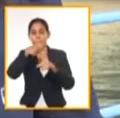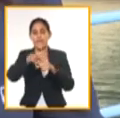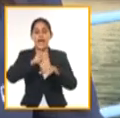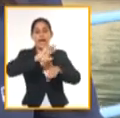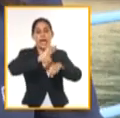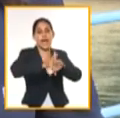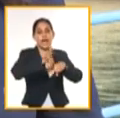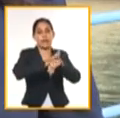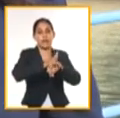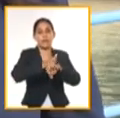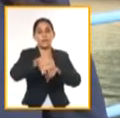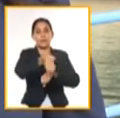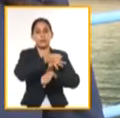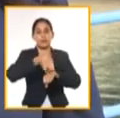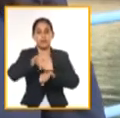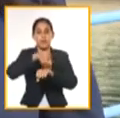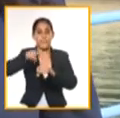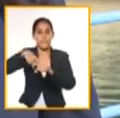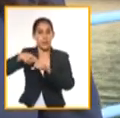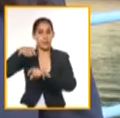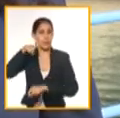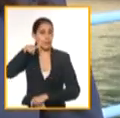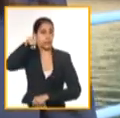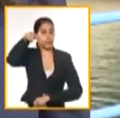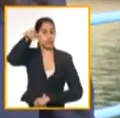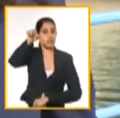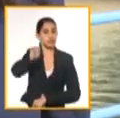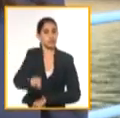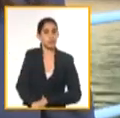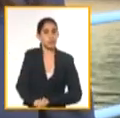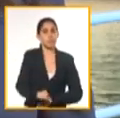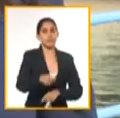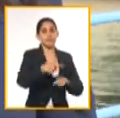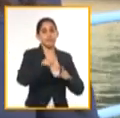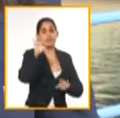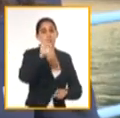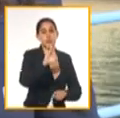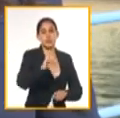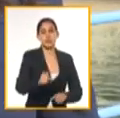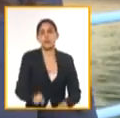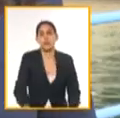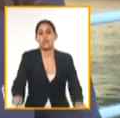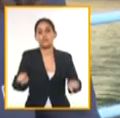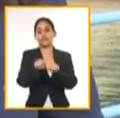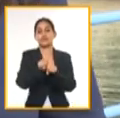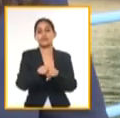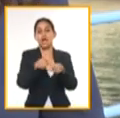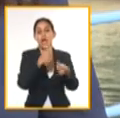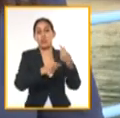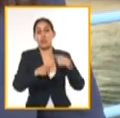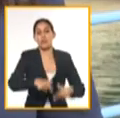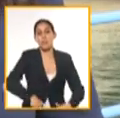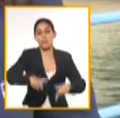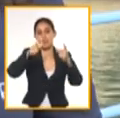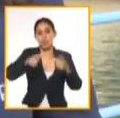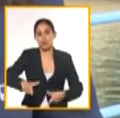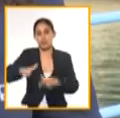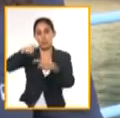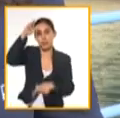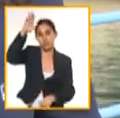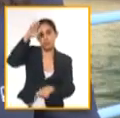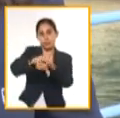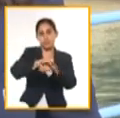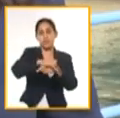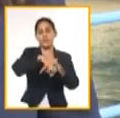ciudad. Se garantizaron 8 equipos en El Gato que ya vamos llenado de las conductoras. También tenemos la peculiaridad que La Habana